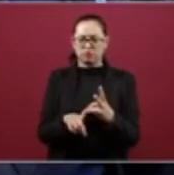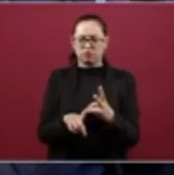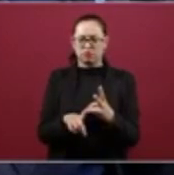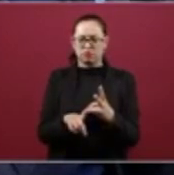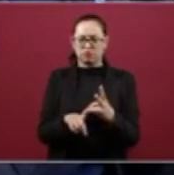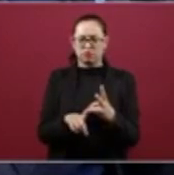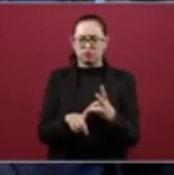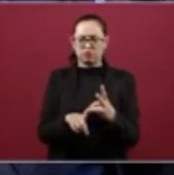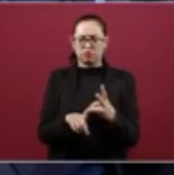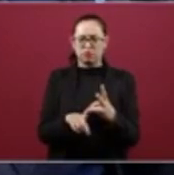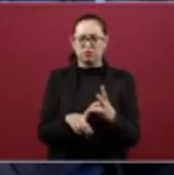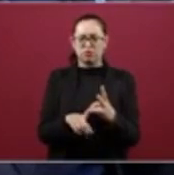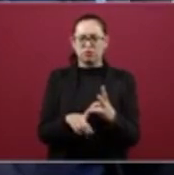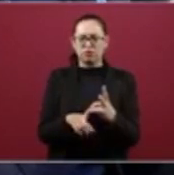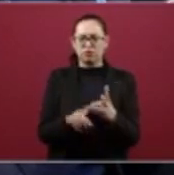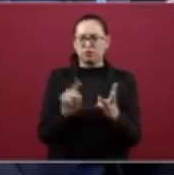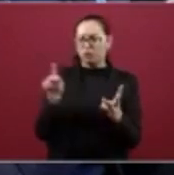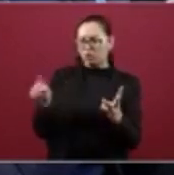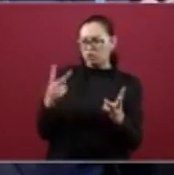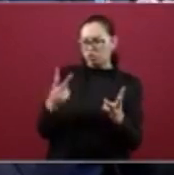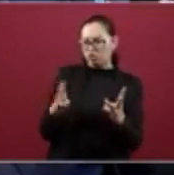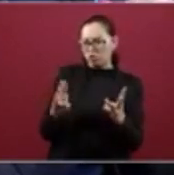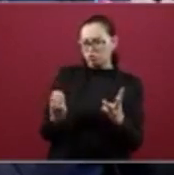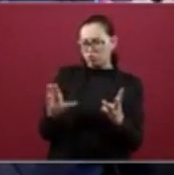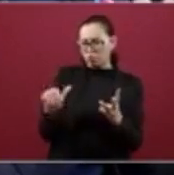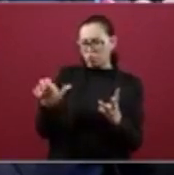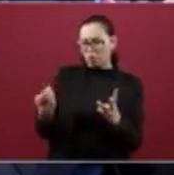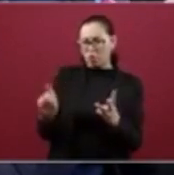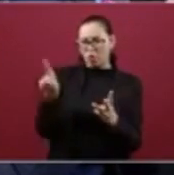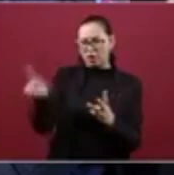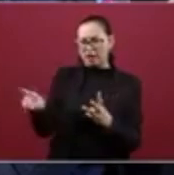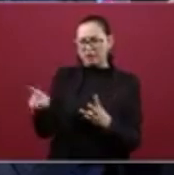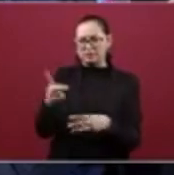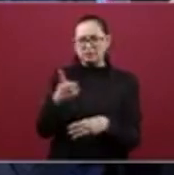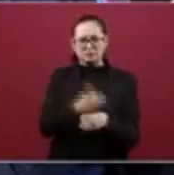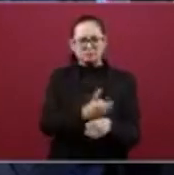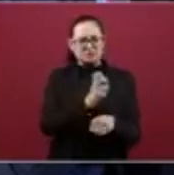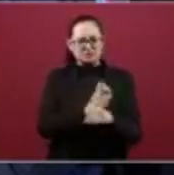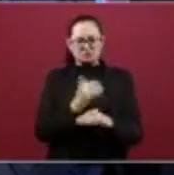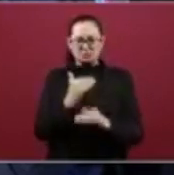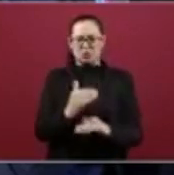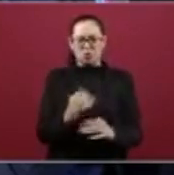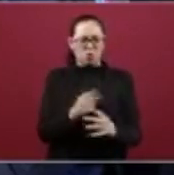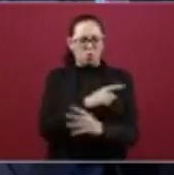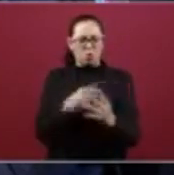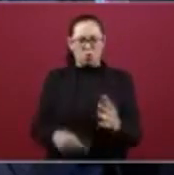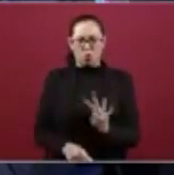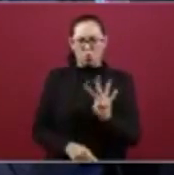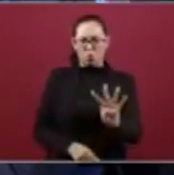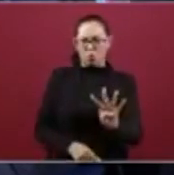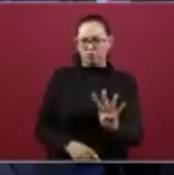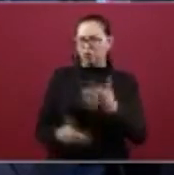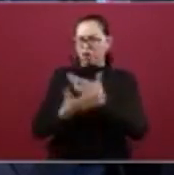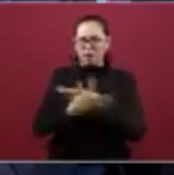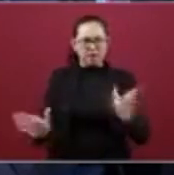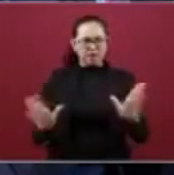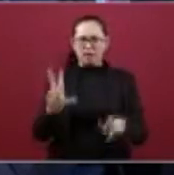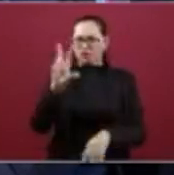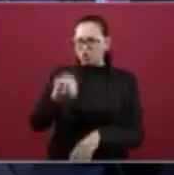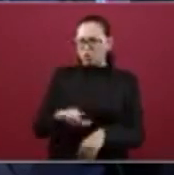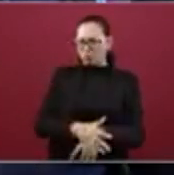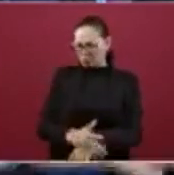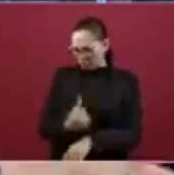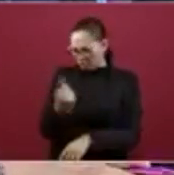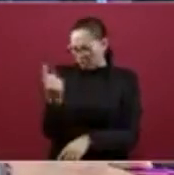hacer la refinería de Dos Bocas por invitación restringida y no por licitación pública. Y